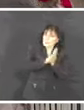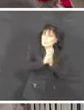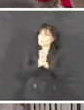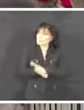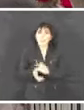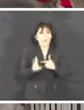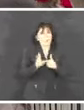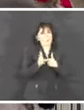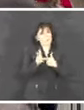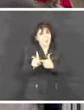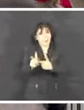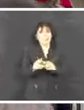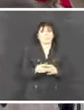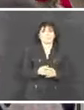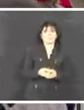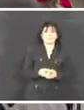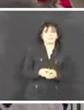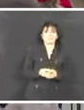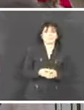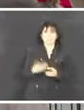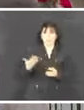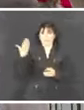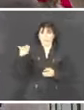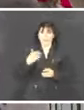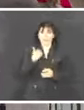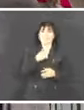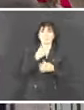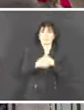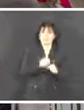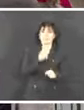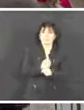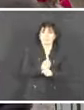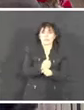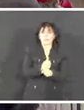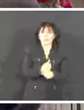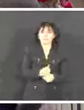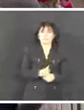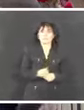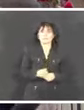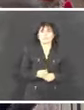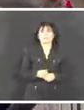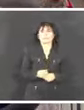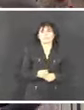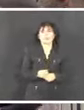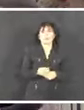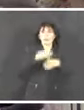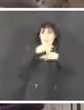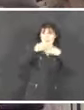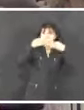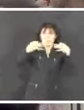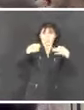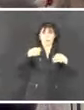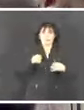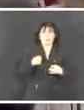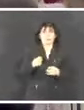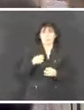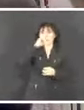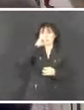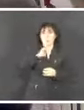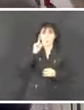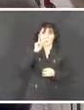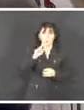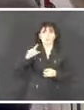hace 6 años, justamente, estaba en campaña para la Jefatura de Gobierno.